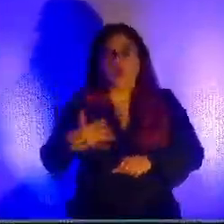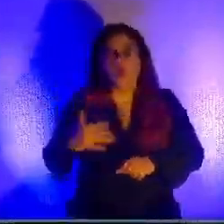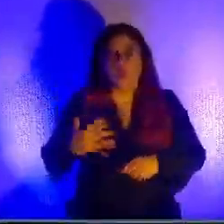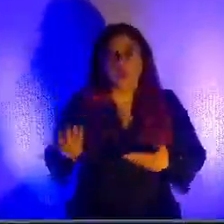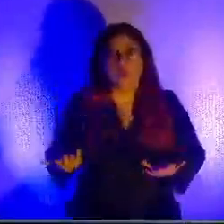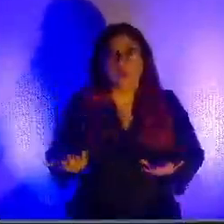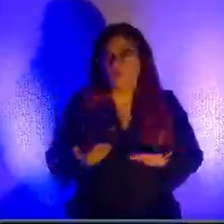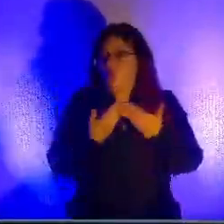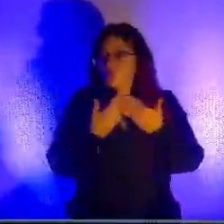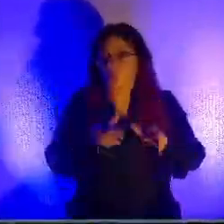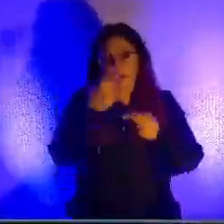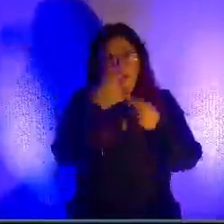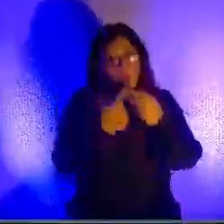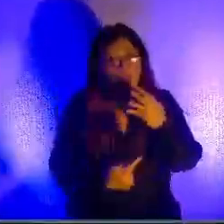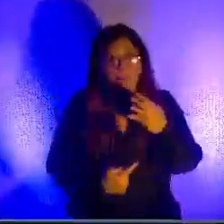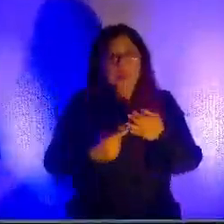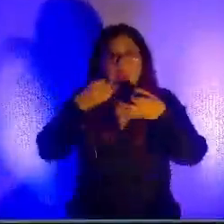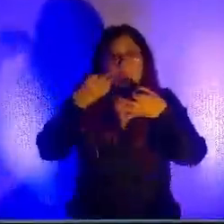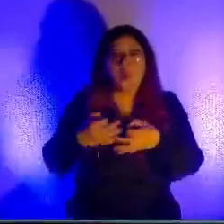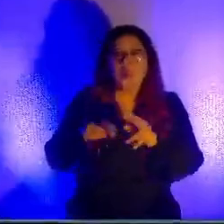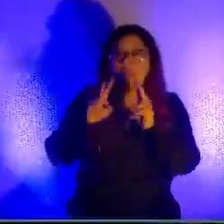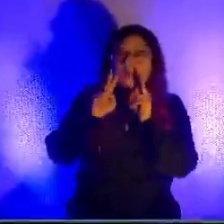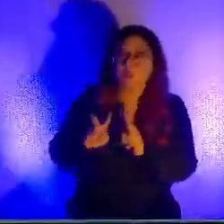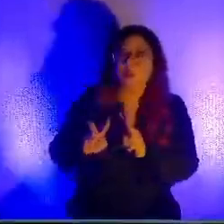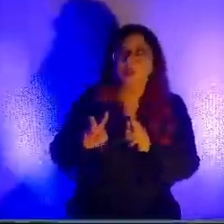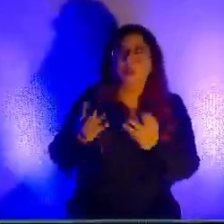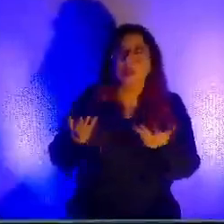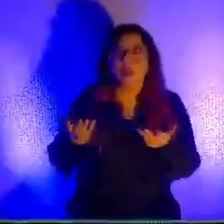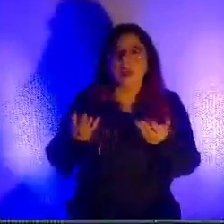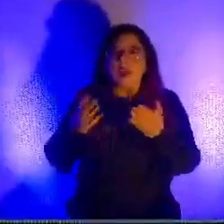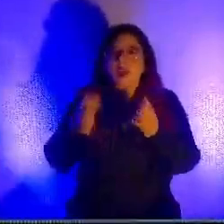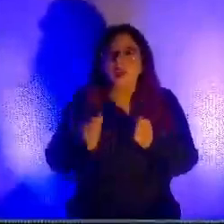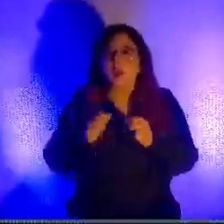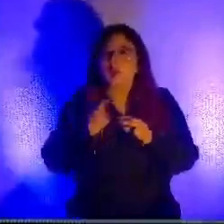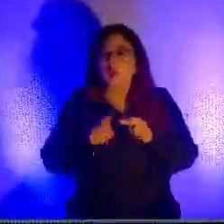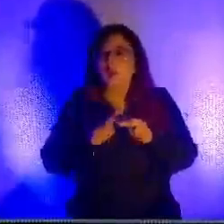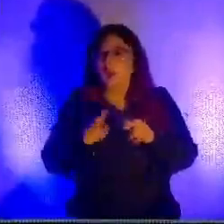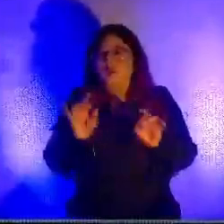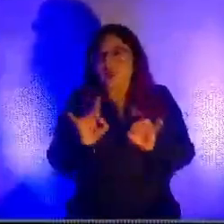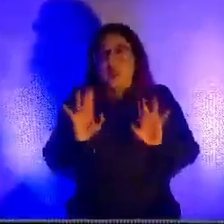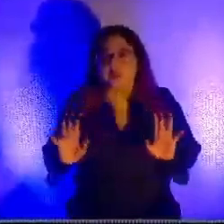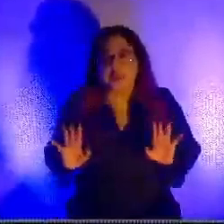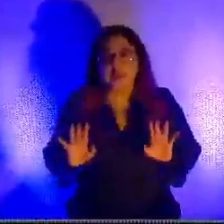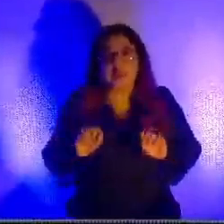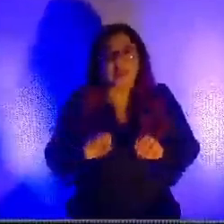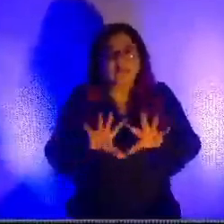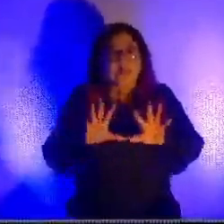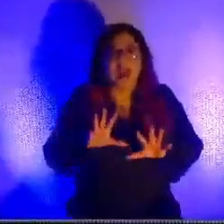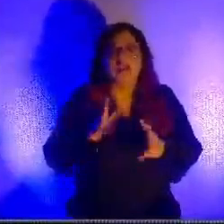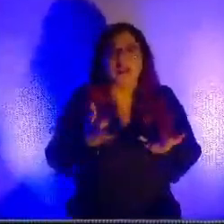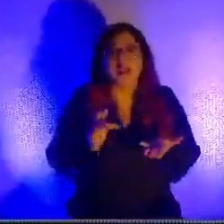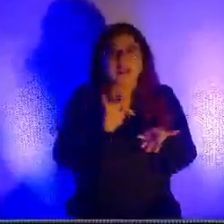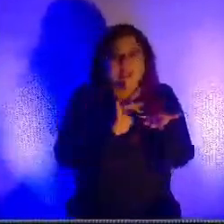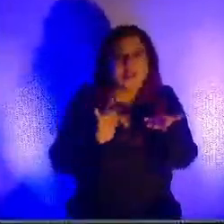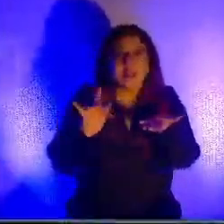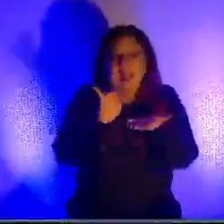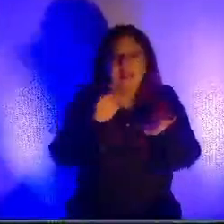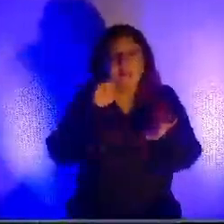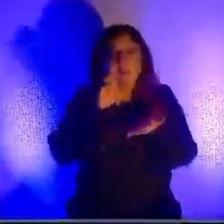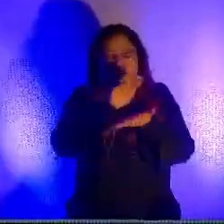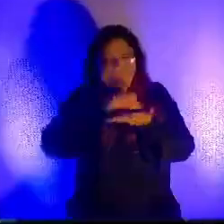en todos los sectores y cuando miramos eso que podemos dividir hoy es así el impacto de a tiene un impacto